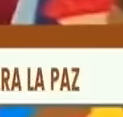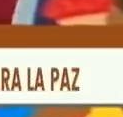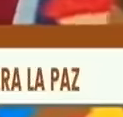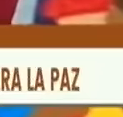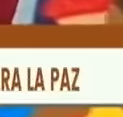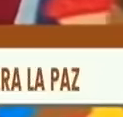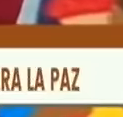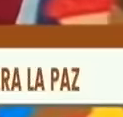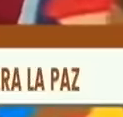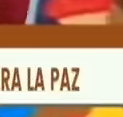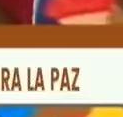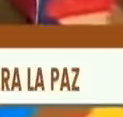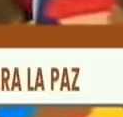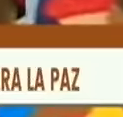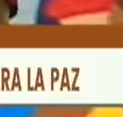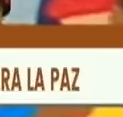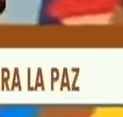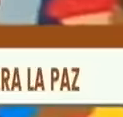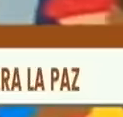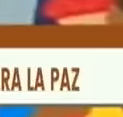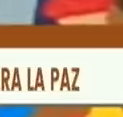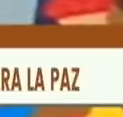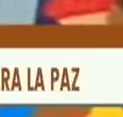darle ventaja. Y